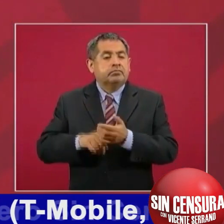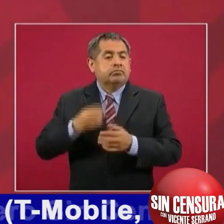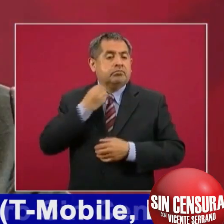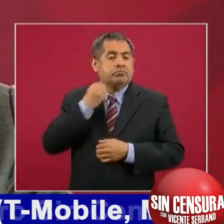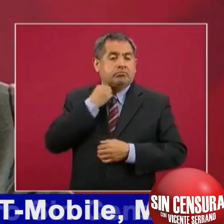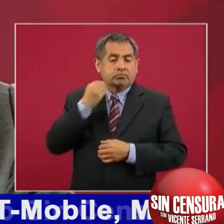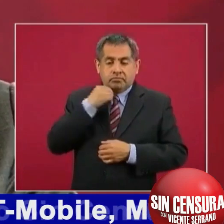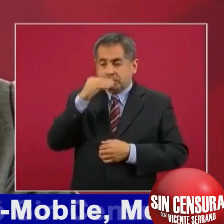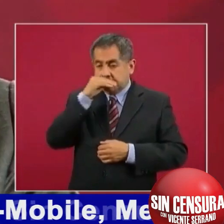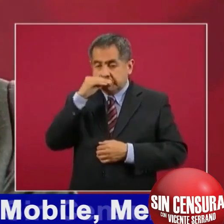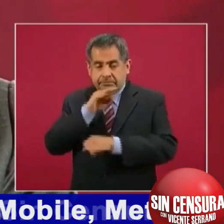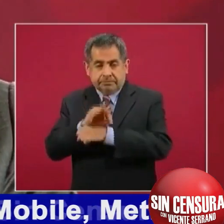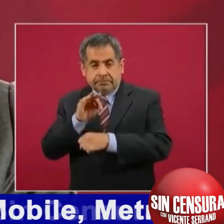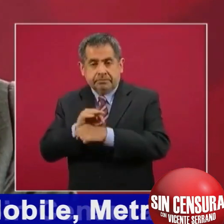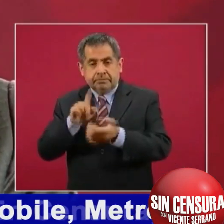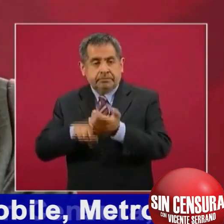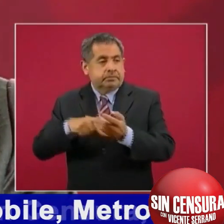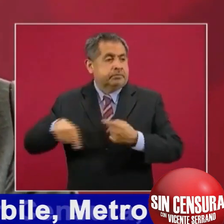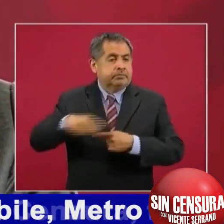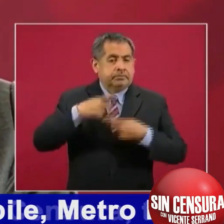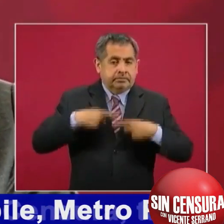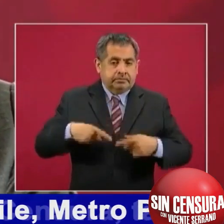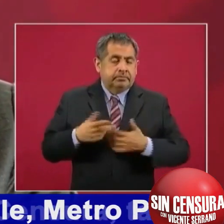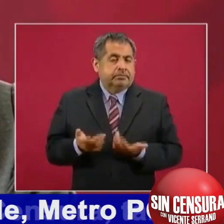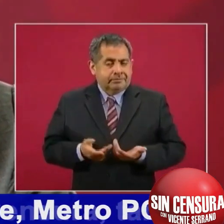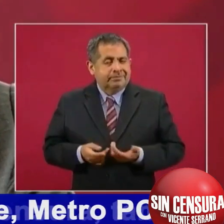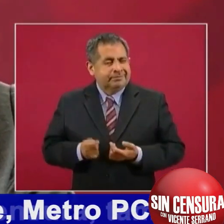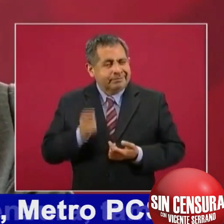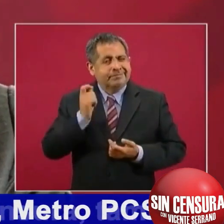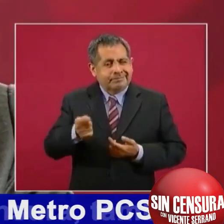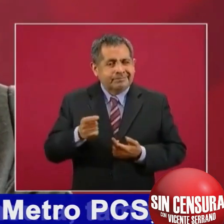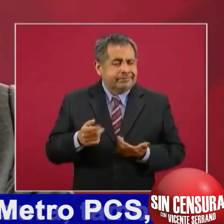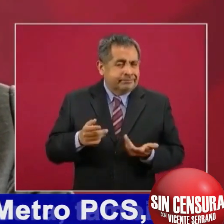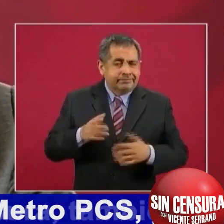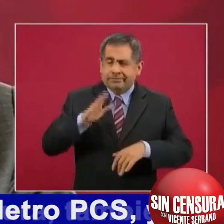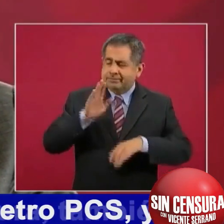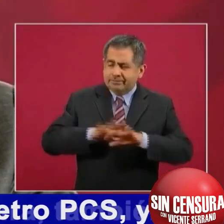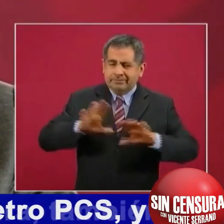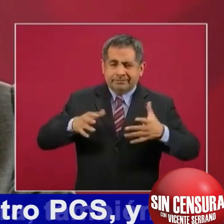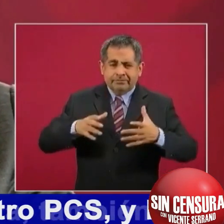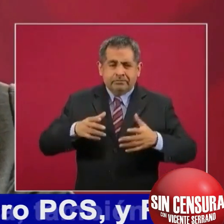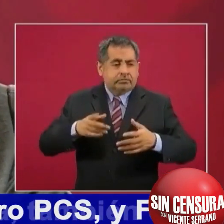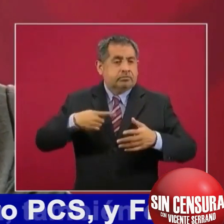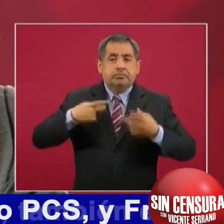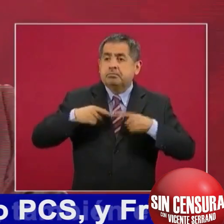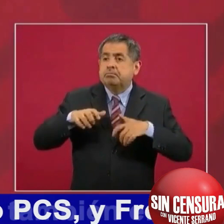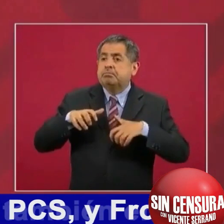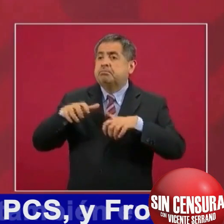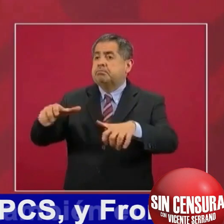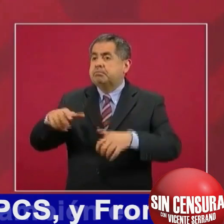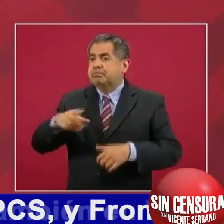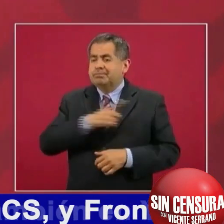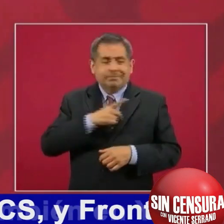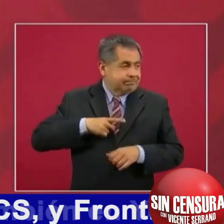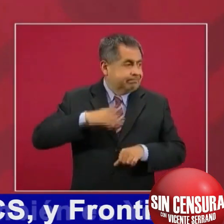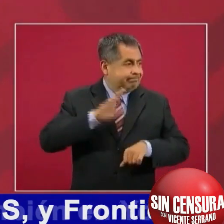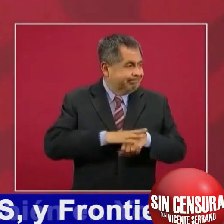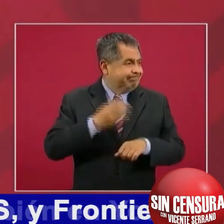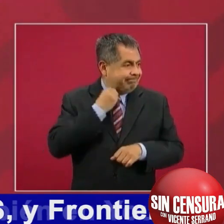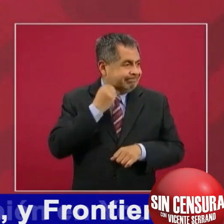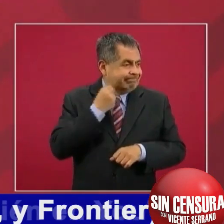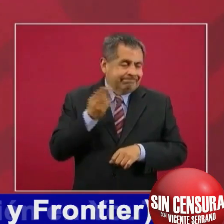decir, que haya más abogados que defiendan al pueblo,